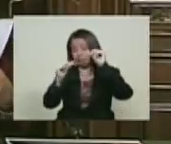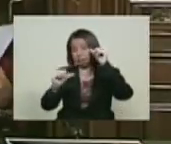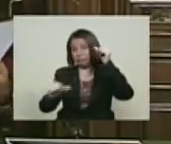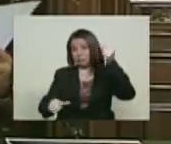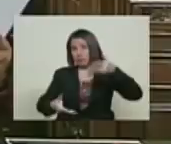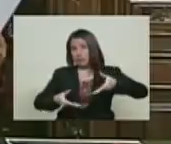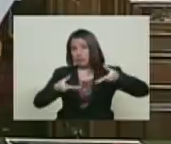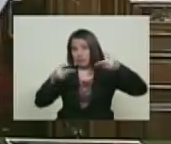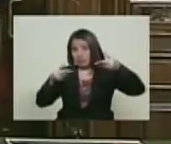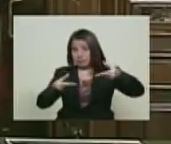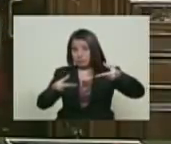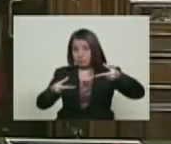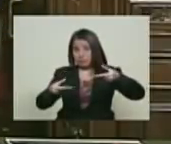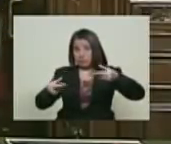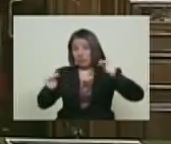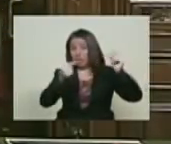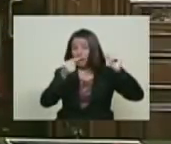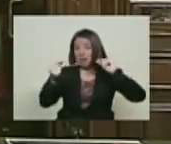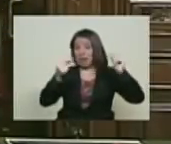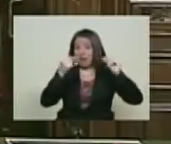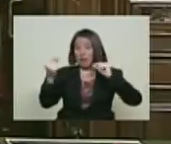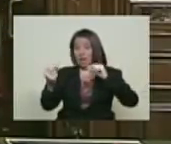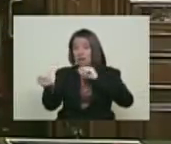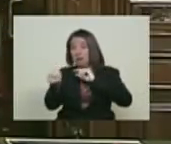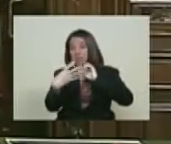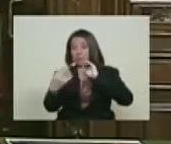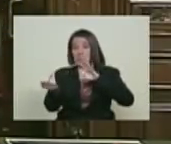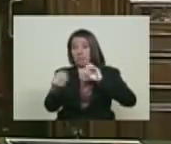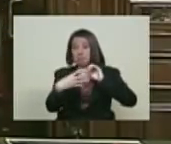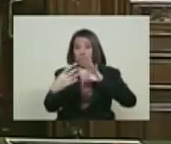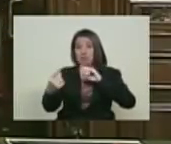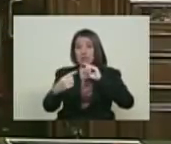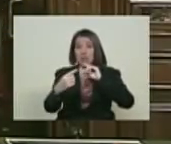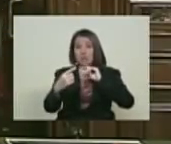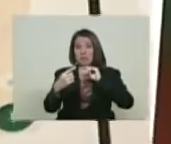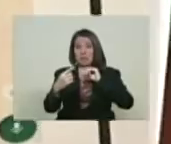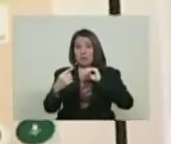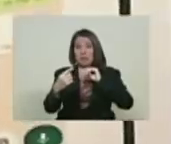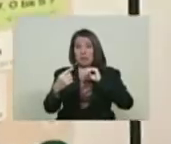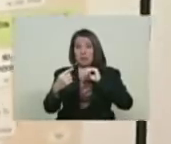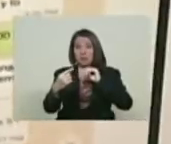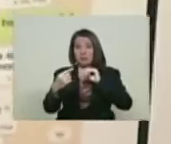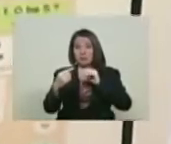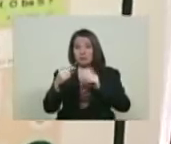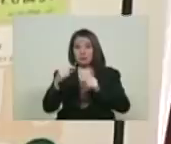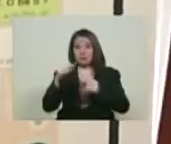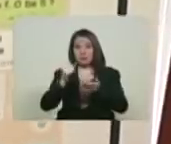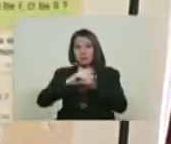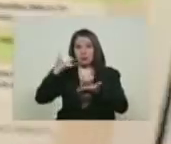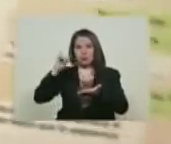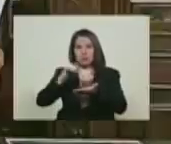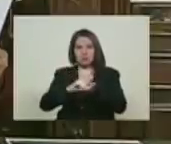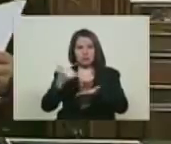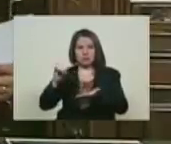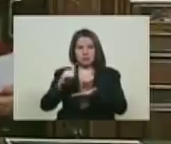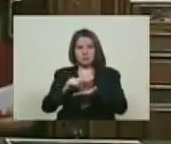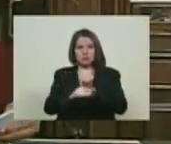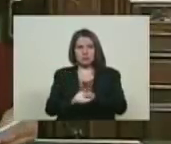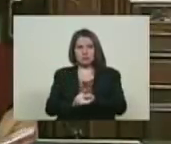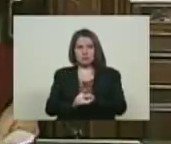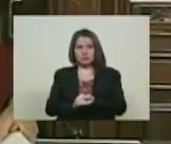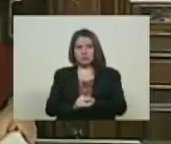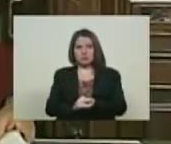de conversaciones de los WhatsApp. Aquí los tengo, hay bastantes elementos, las conversaciones de los